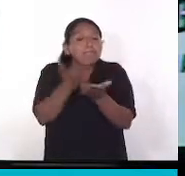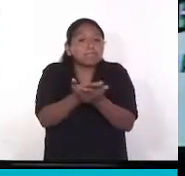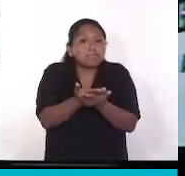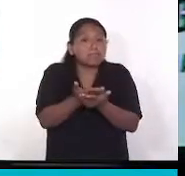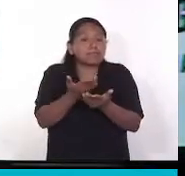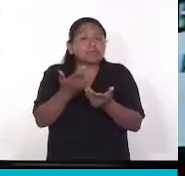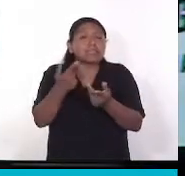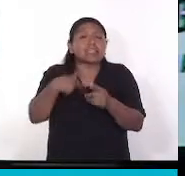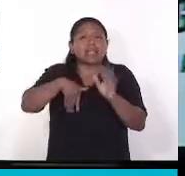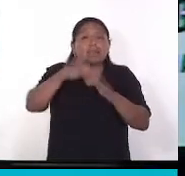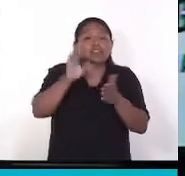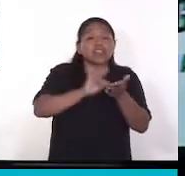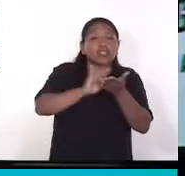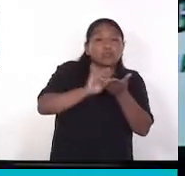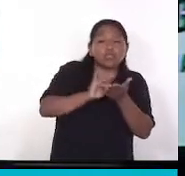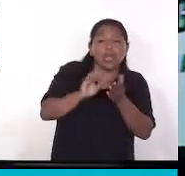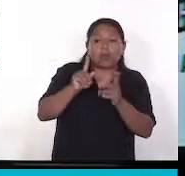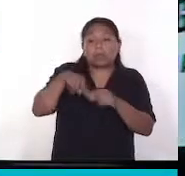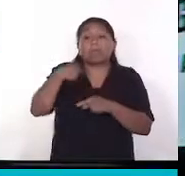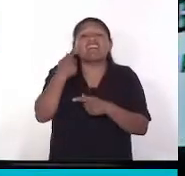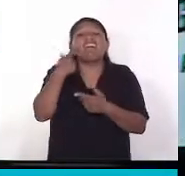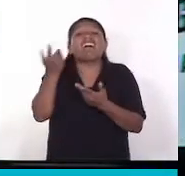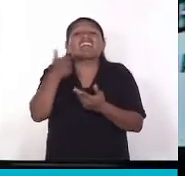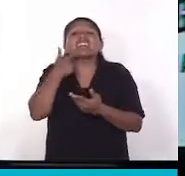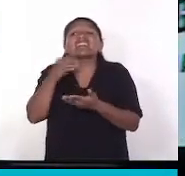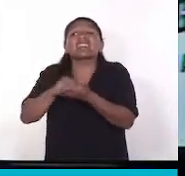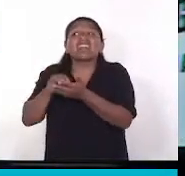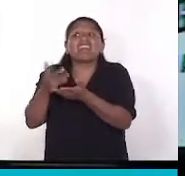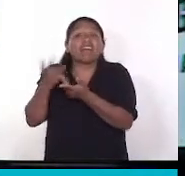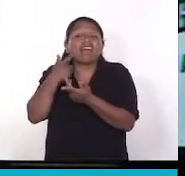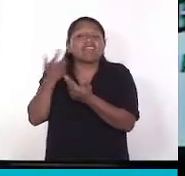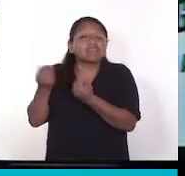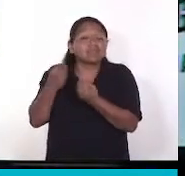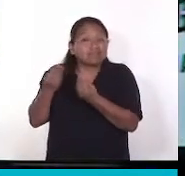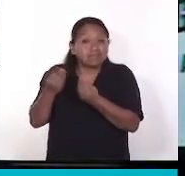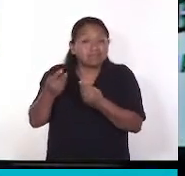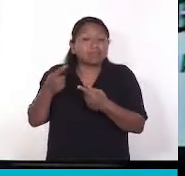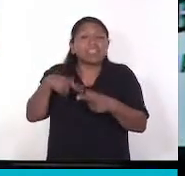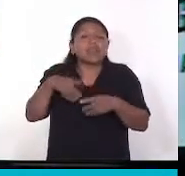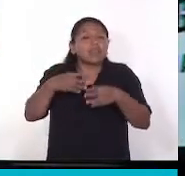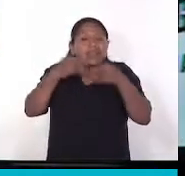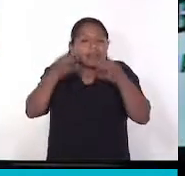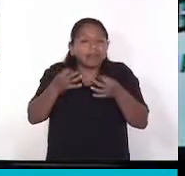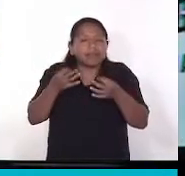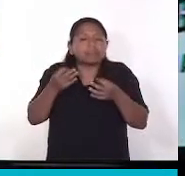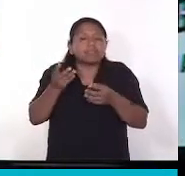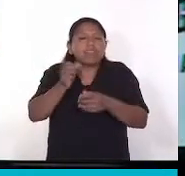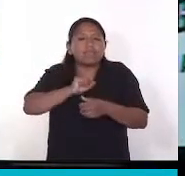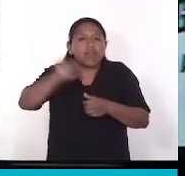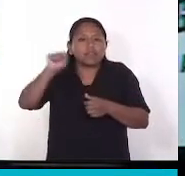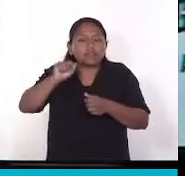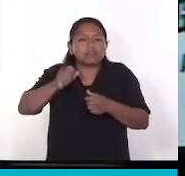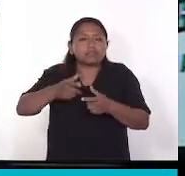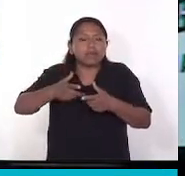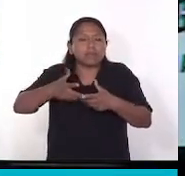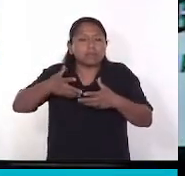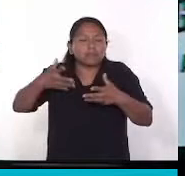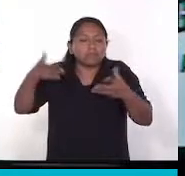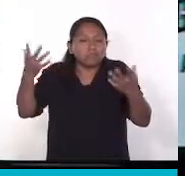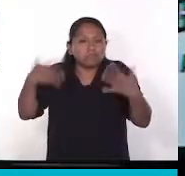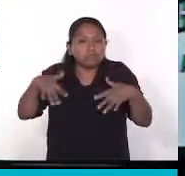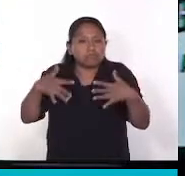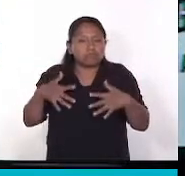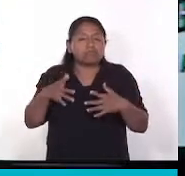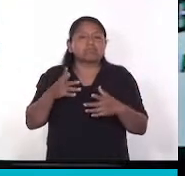de los diputados nacionales y mañana vamos a ver los senadores han decidido acordar, justamente están alimentando esa inflación. Tuvimos